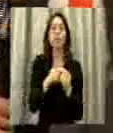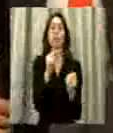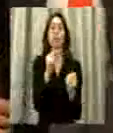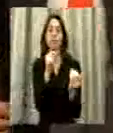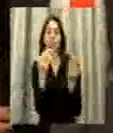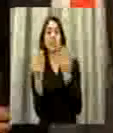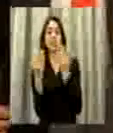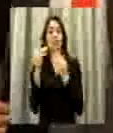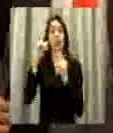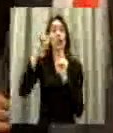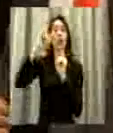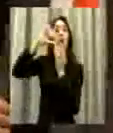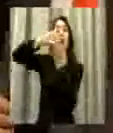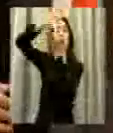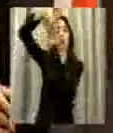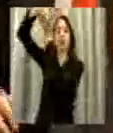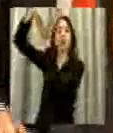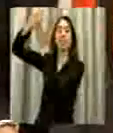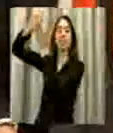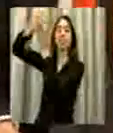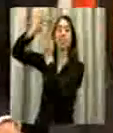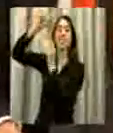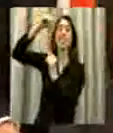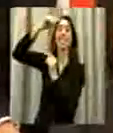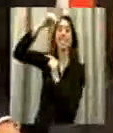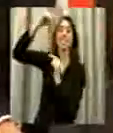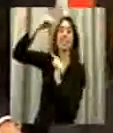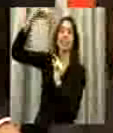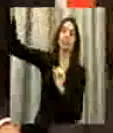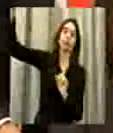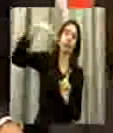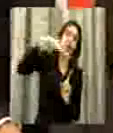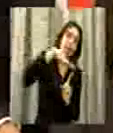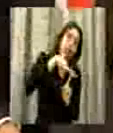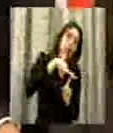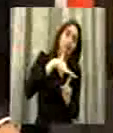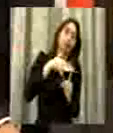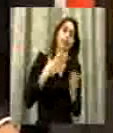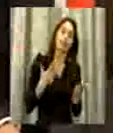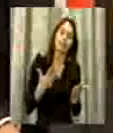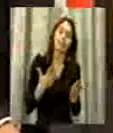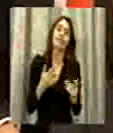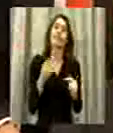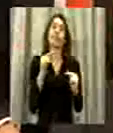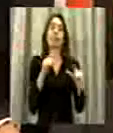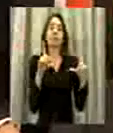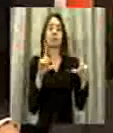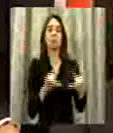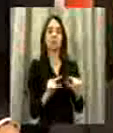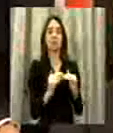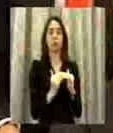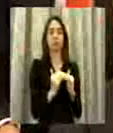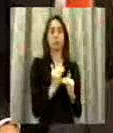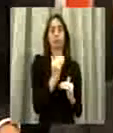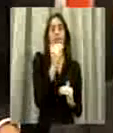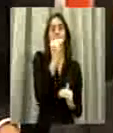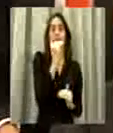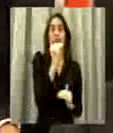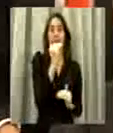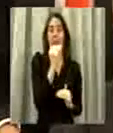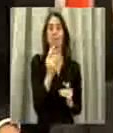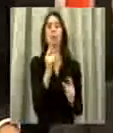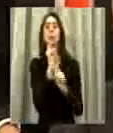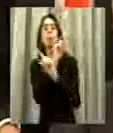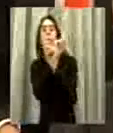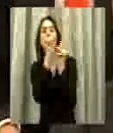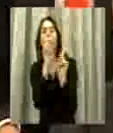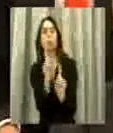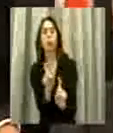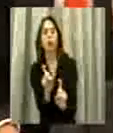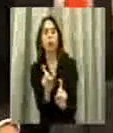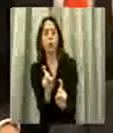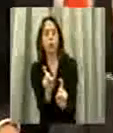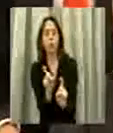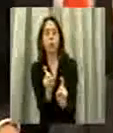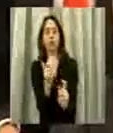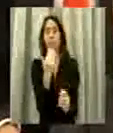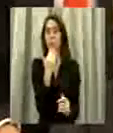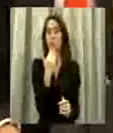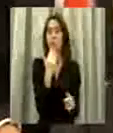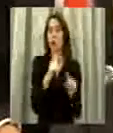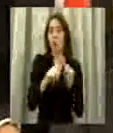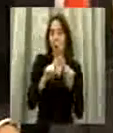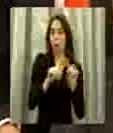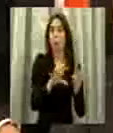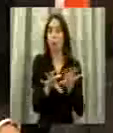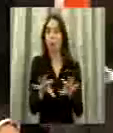está jugando en contra, nos está jugando disminuyendo nuestro crecimiento. Y la pregunta es, también tenemos